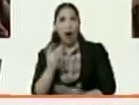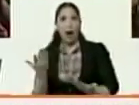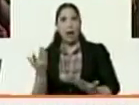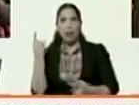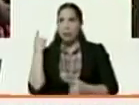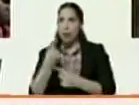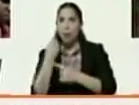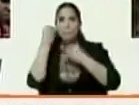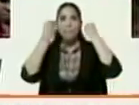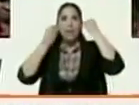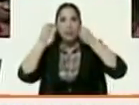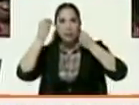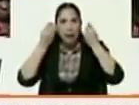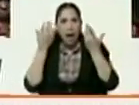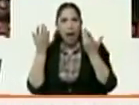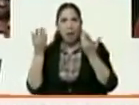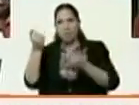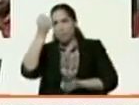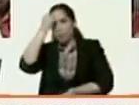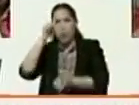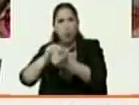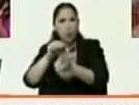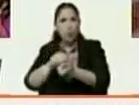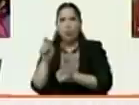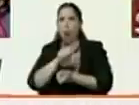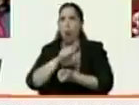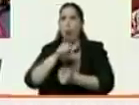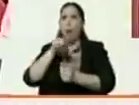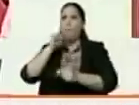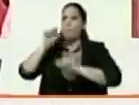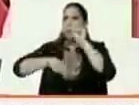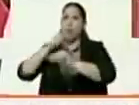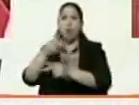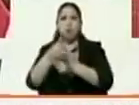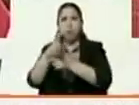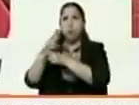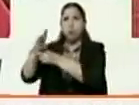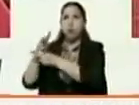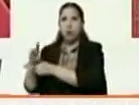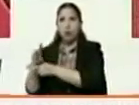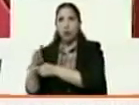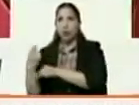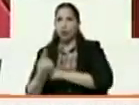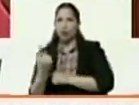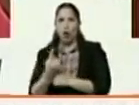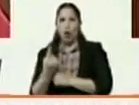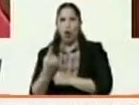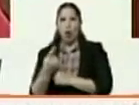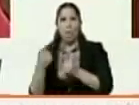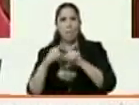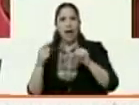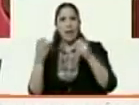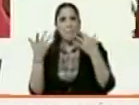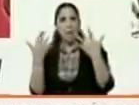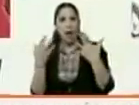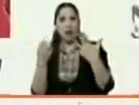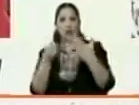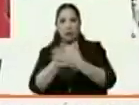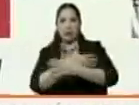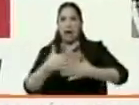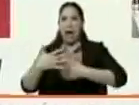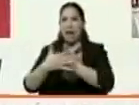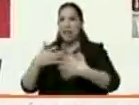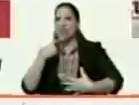que debes de suponer. Y no debes bombardear solo para llenarte las manos de sangre y decirle al mundo que